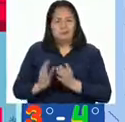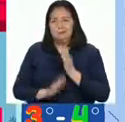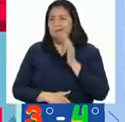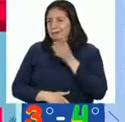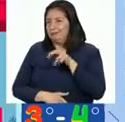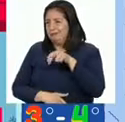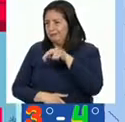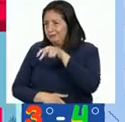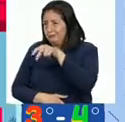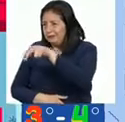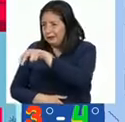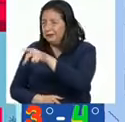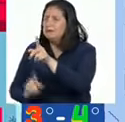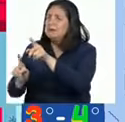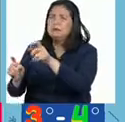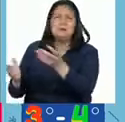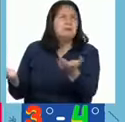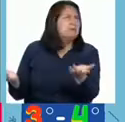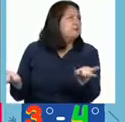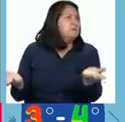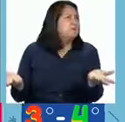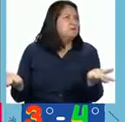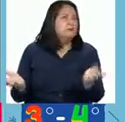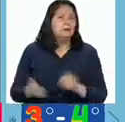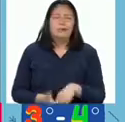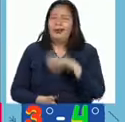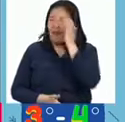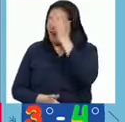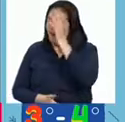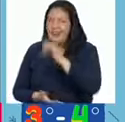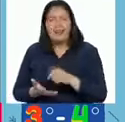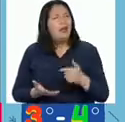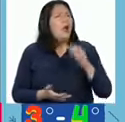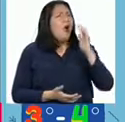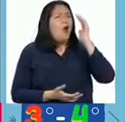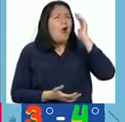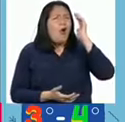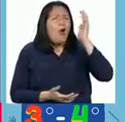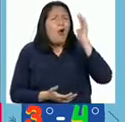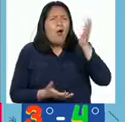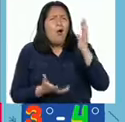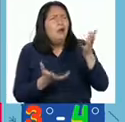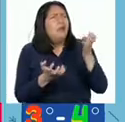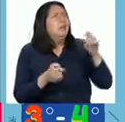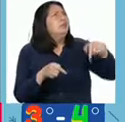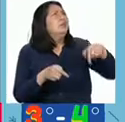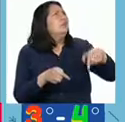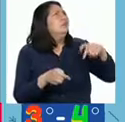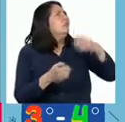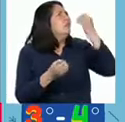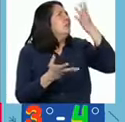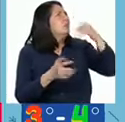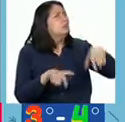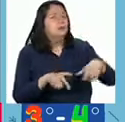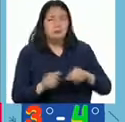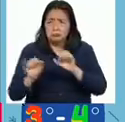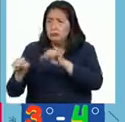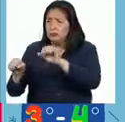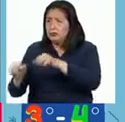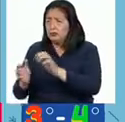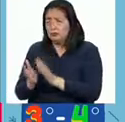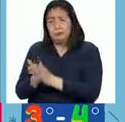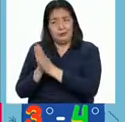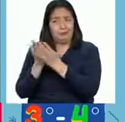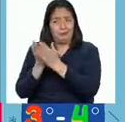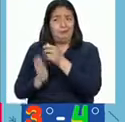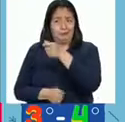hacia allá para preguntar dónde está. ¡Hola! Quisiera información sobre este lugar. Claro. Aquí